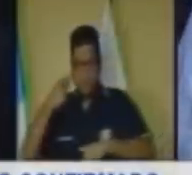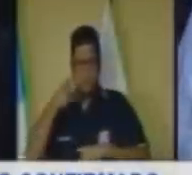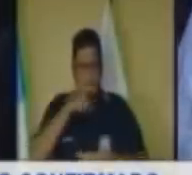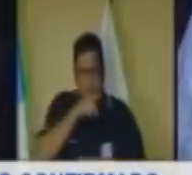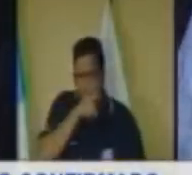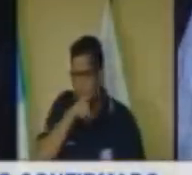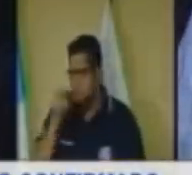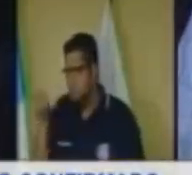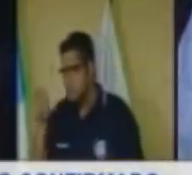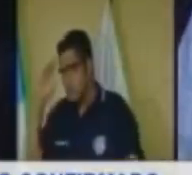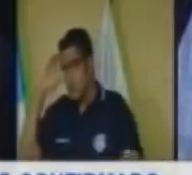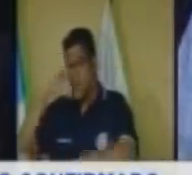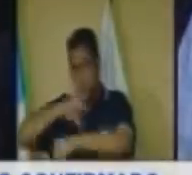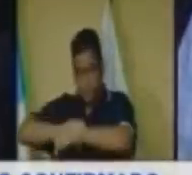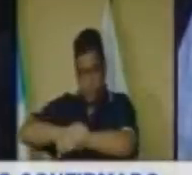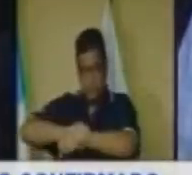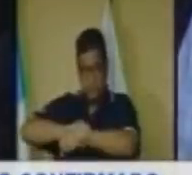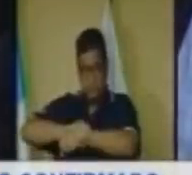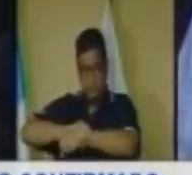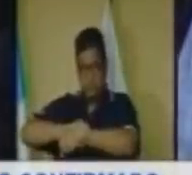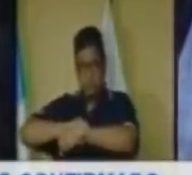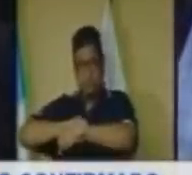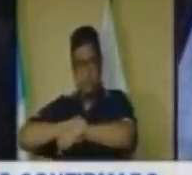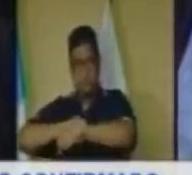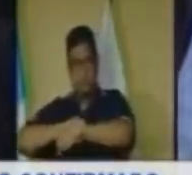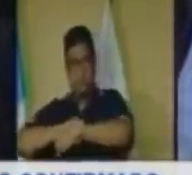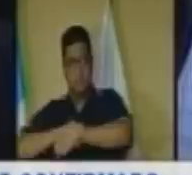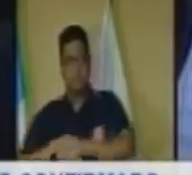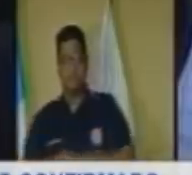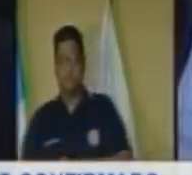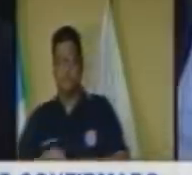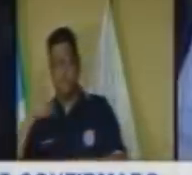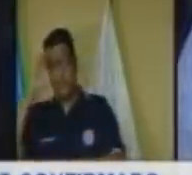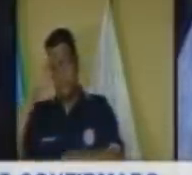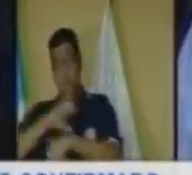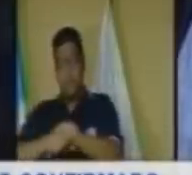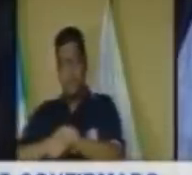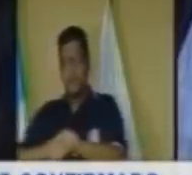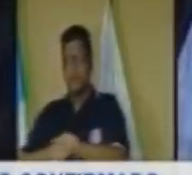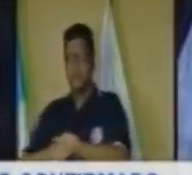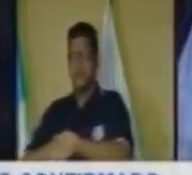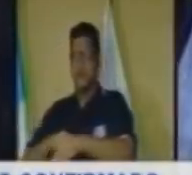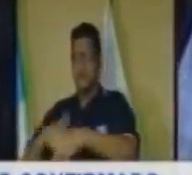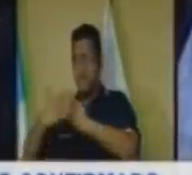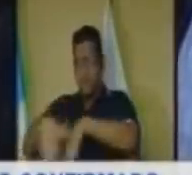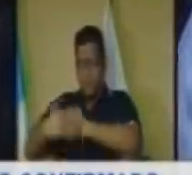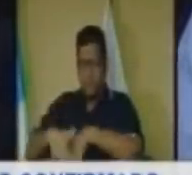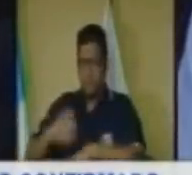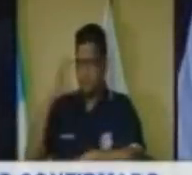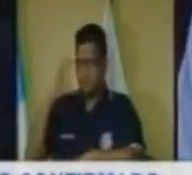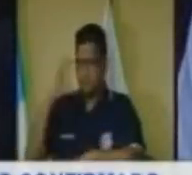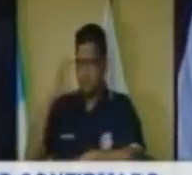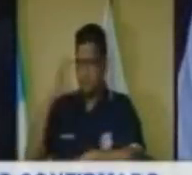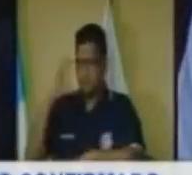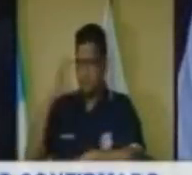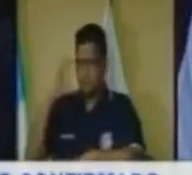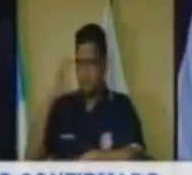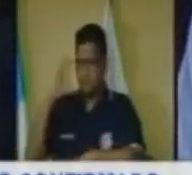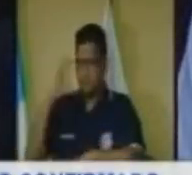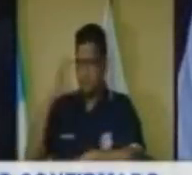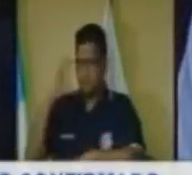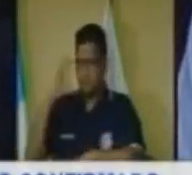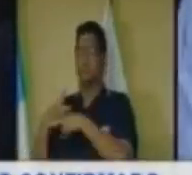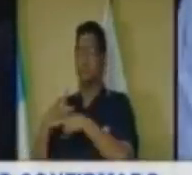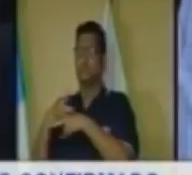centros comerciales, incluso en las playas, están retirando a las personas, ¿verdad? Porque no están haciendo caso. Ahora, ¿qué va a pasar con las